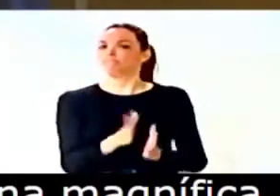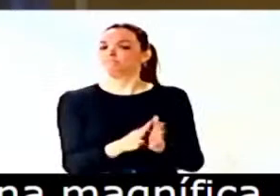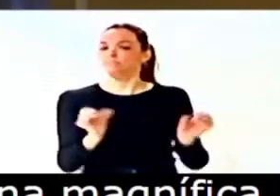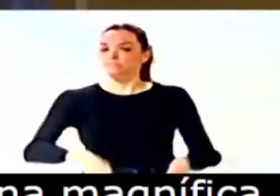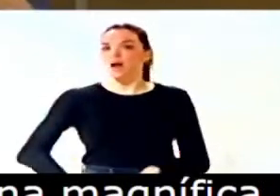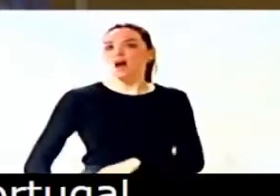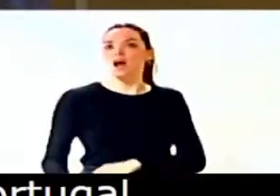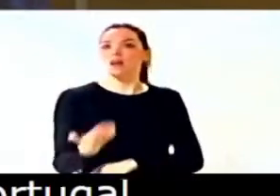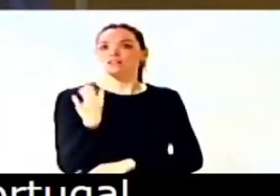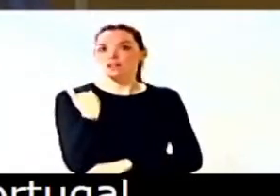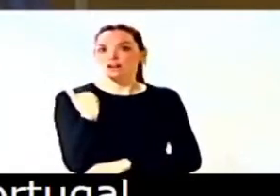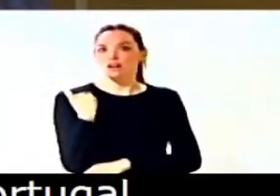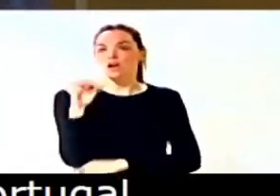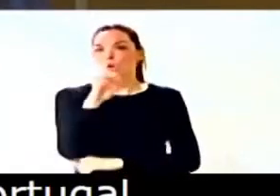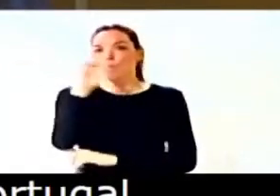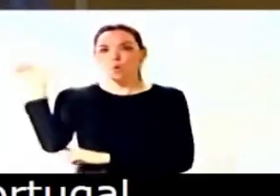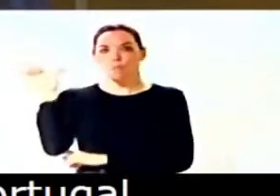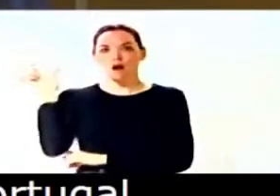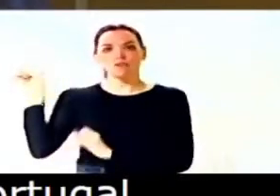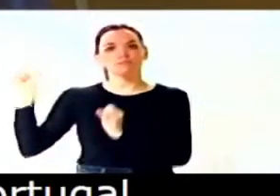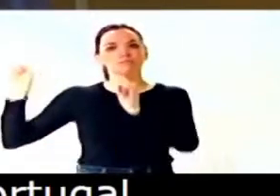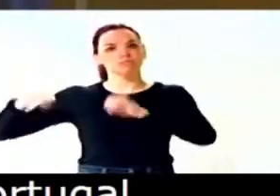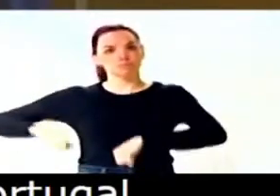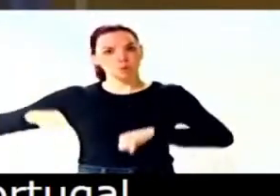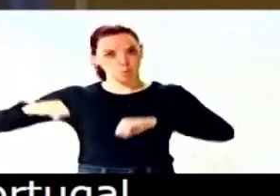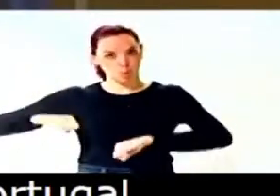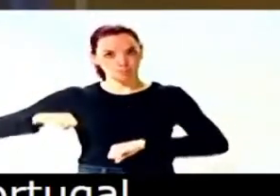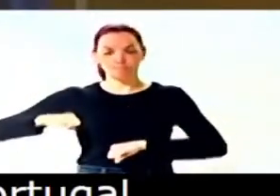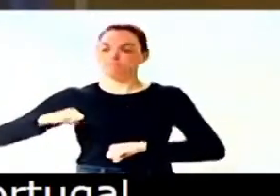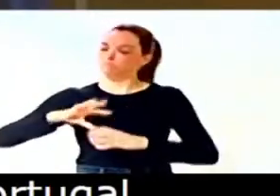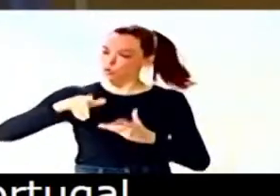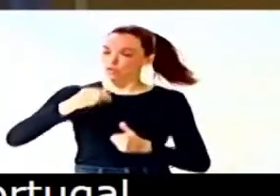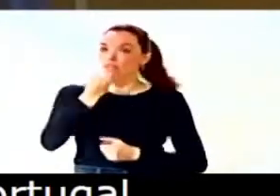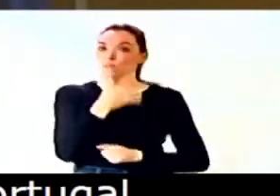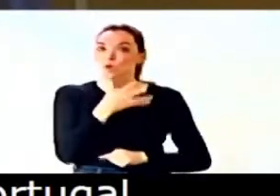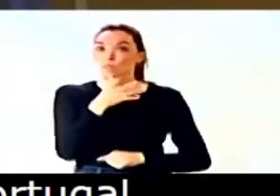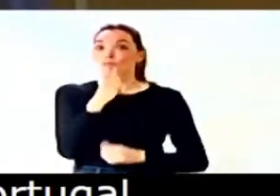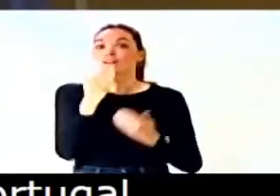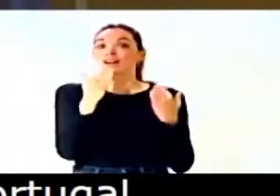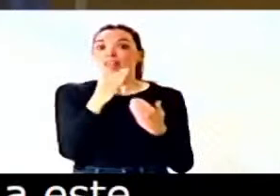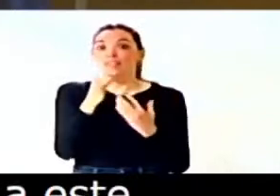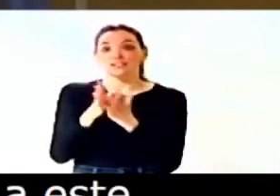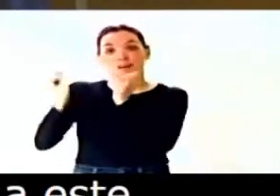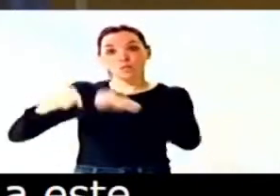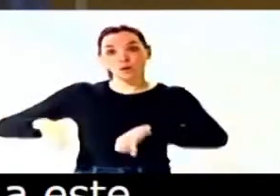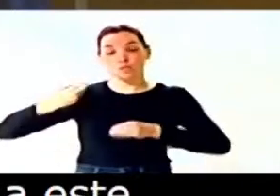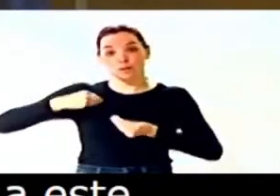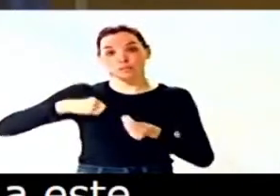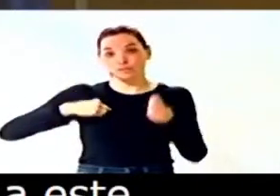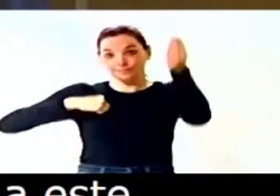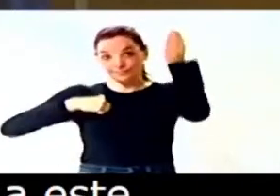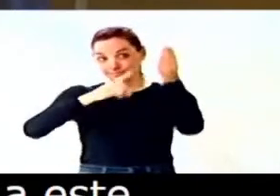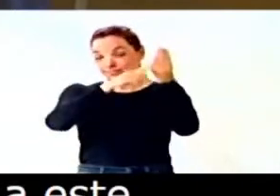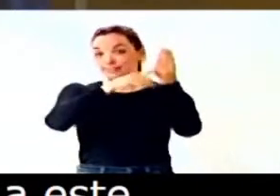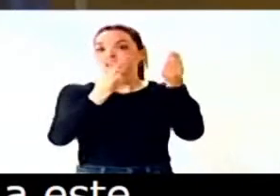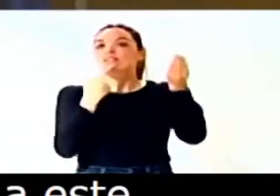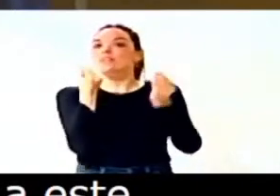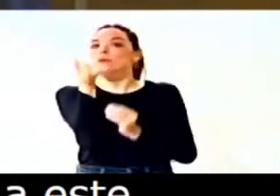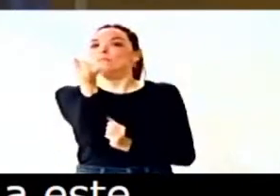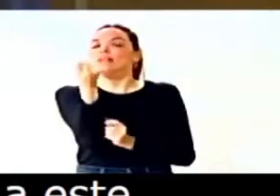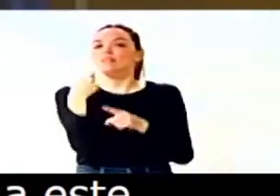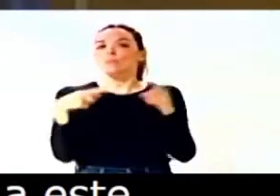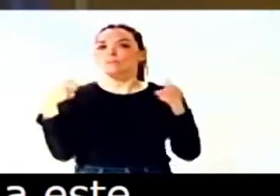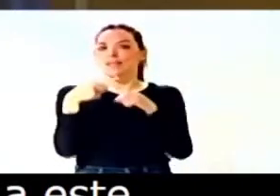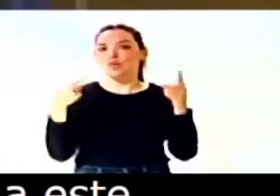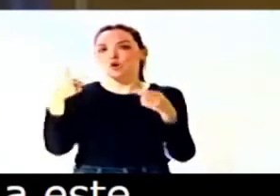ayer con la Unión Europea. Gracias a este acuerdo, en el que el precio medio de referencia